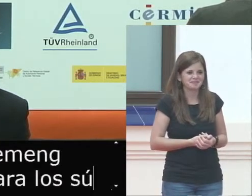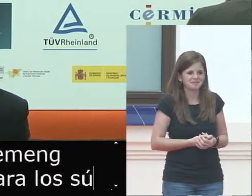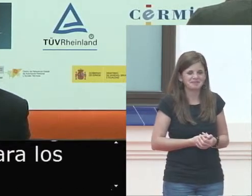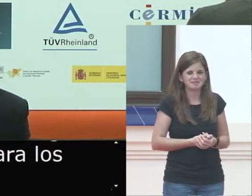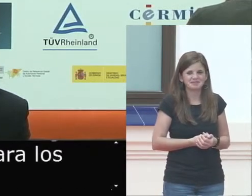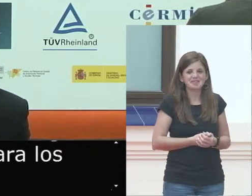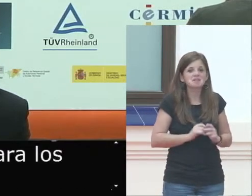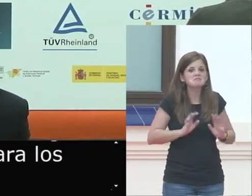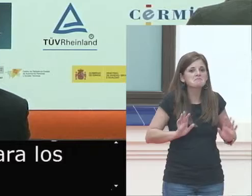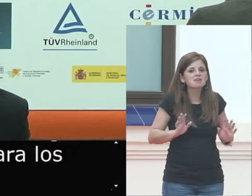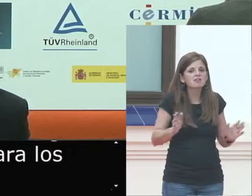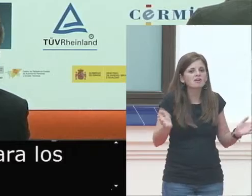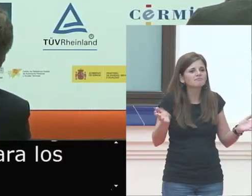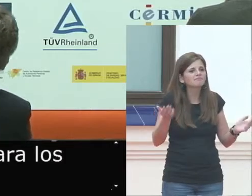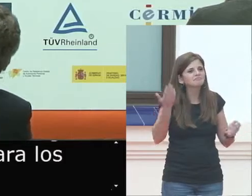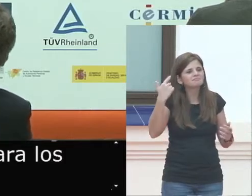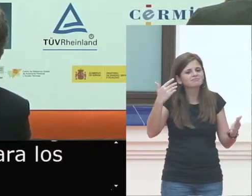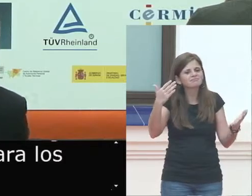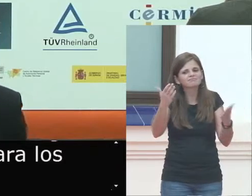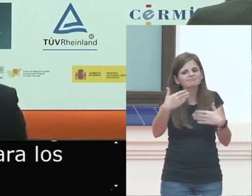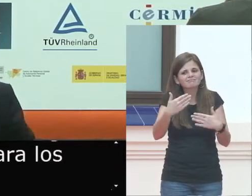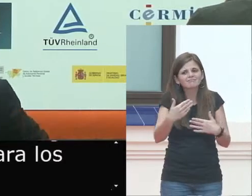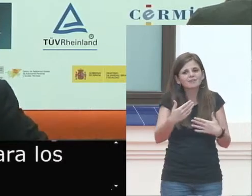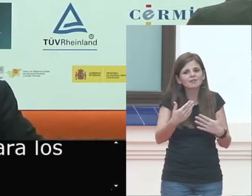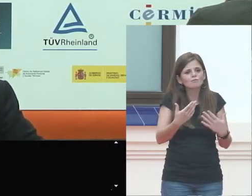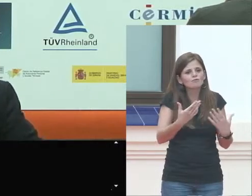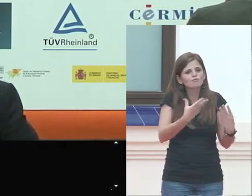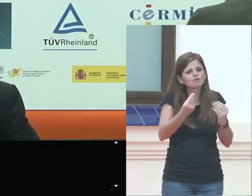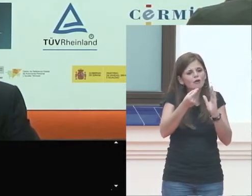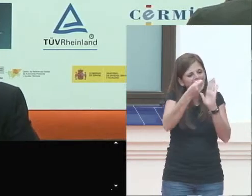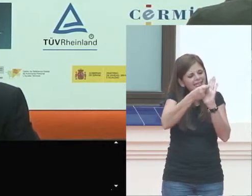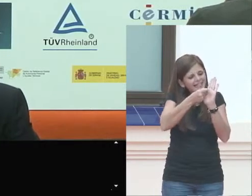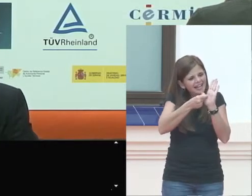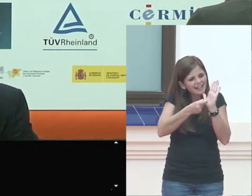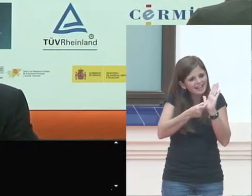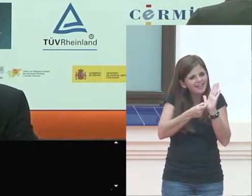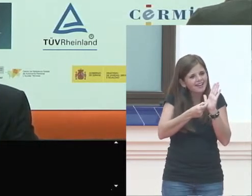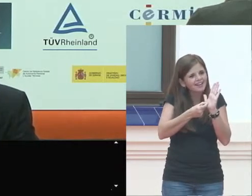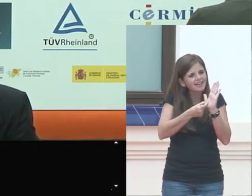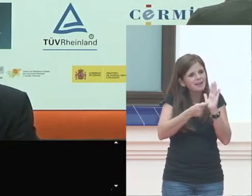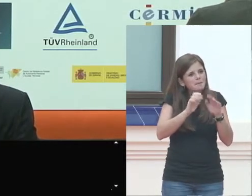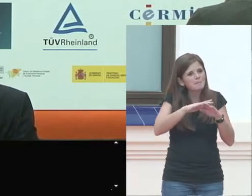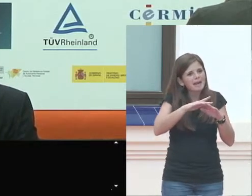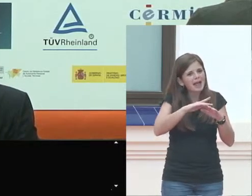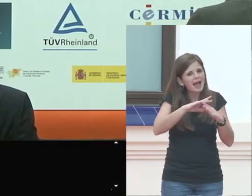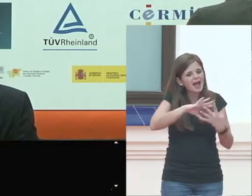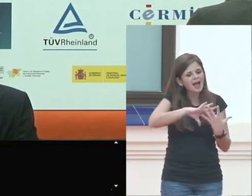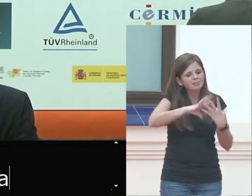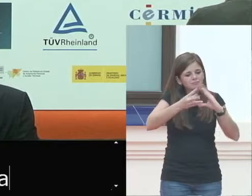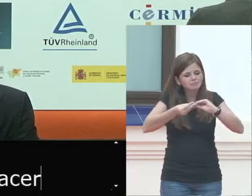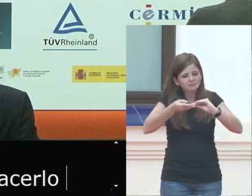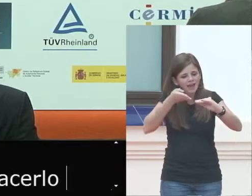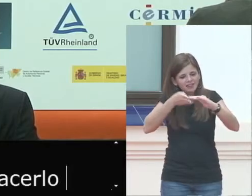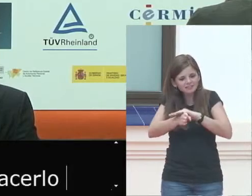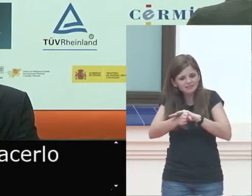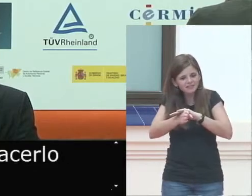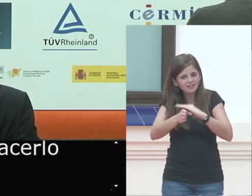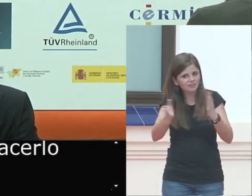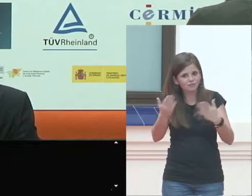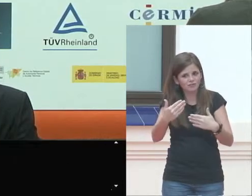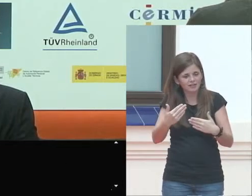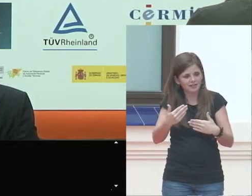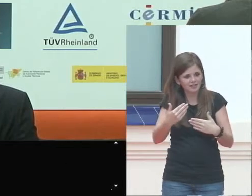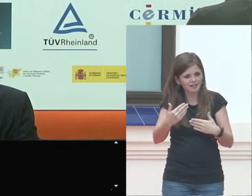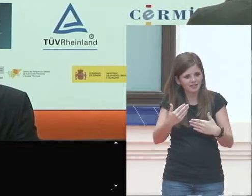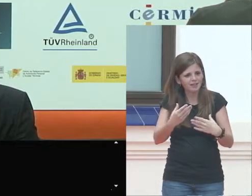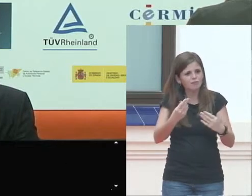Y no había muchos estándares para hacerlo accesible. Había mucho trabajo,